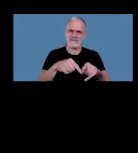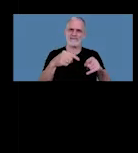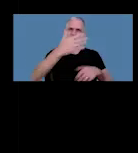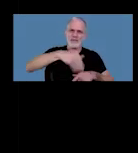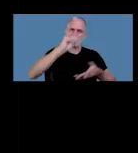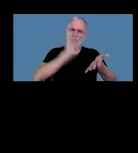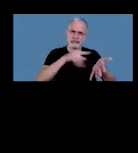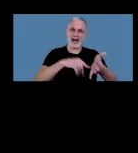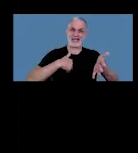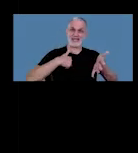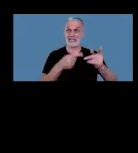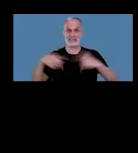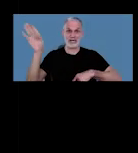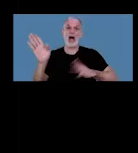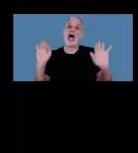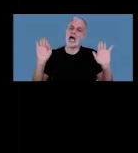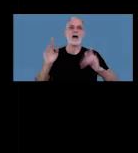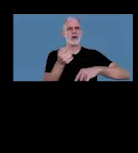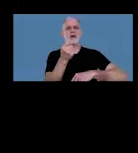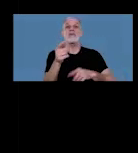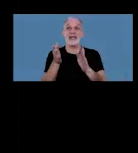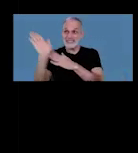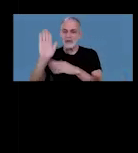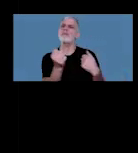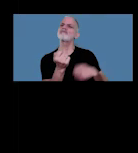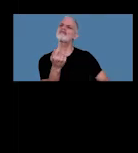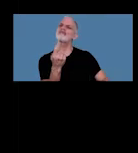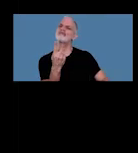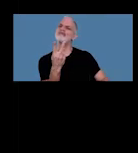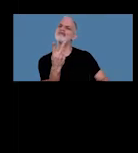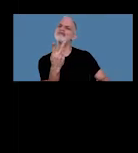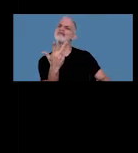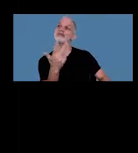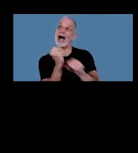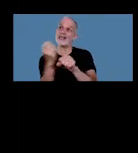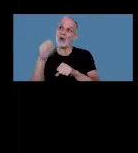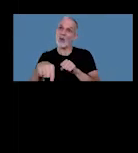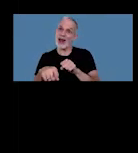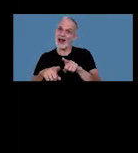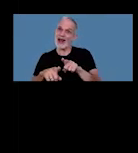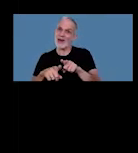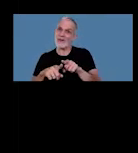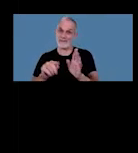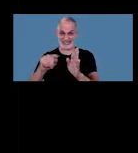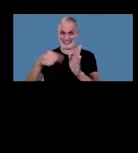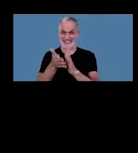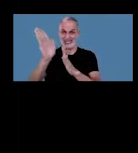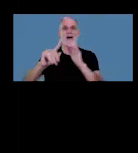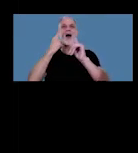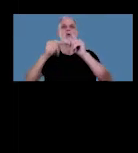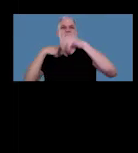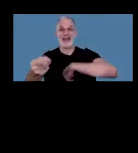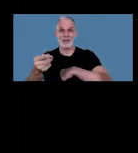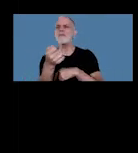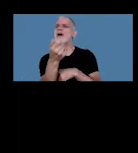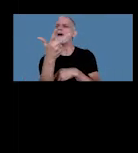sale del país, bueno, empezaré a contar el día que, al día siguiente que sale del país y dejaré